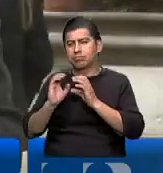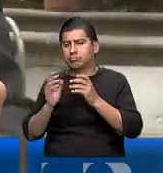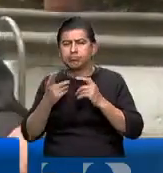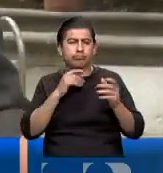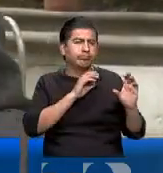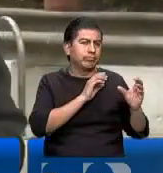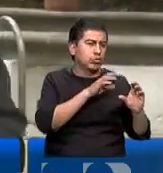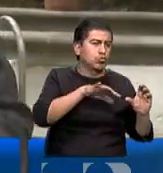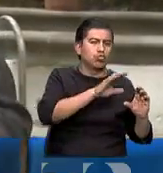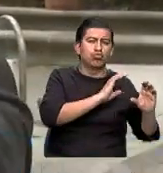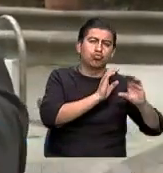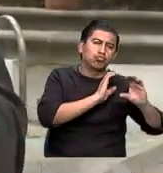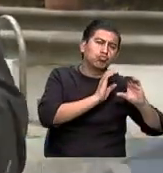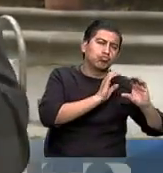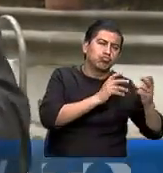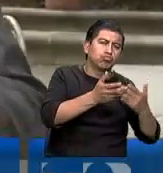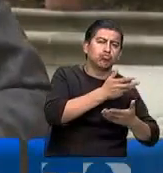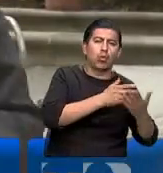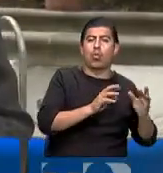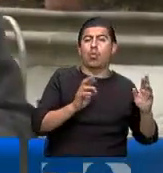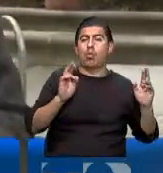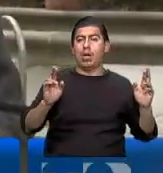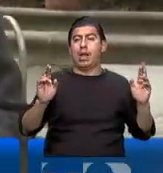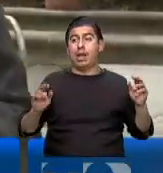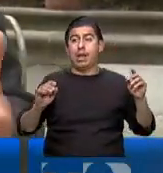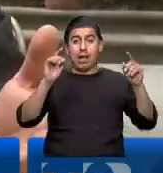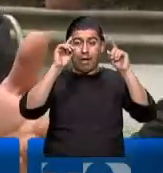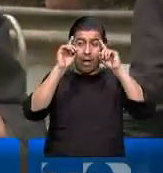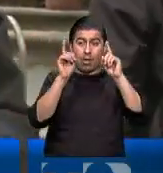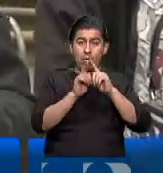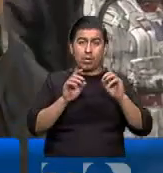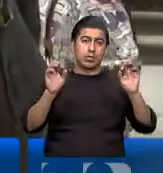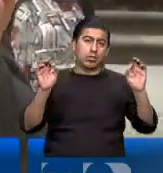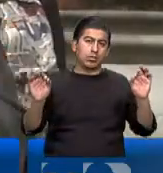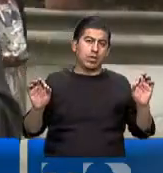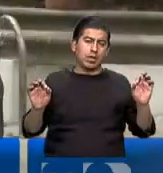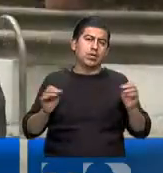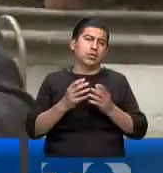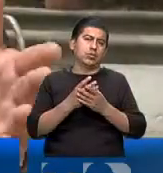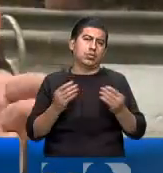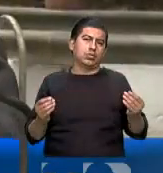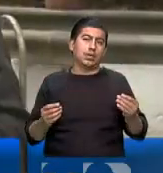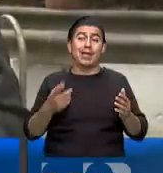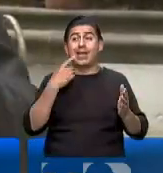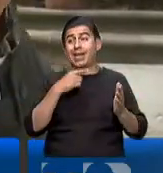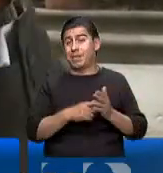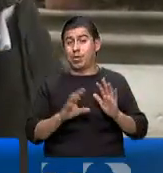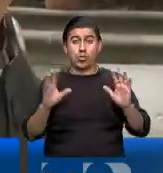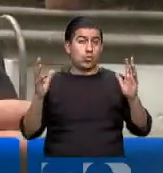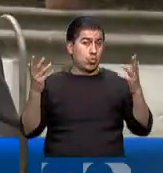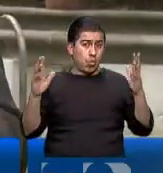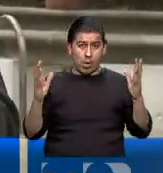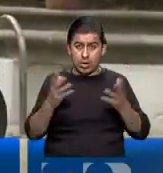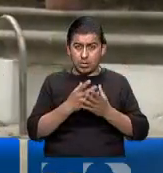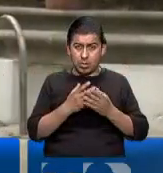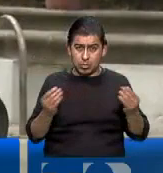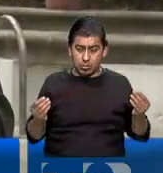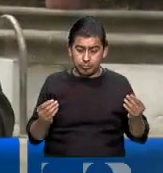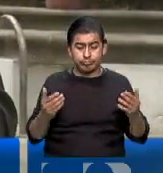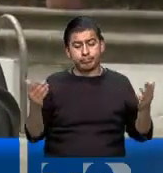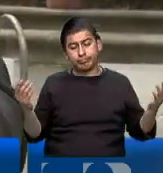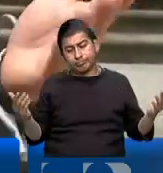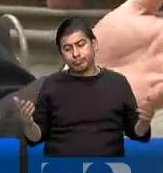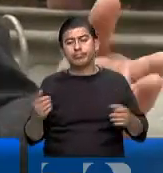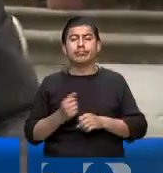este acuerdo ministerial para encontrar un consenso y siempre si es que no llegan a un acuerdo trabajadores y